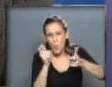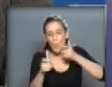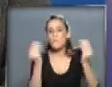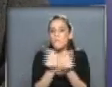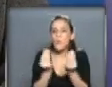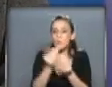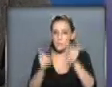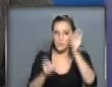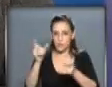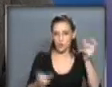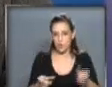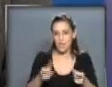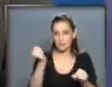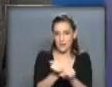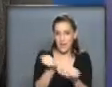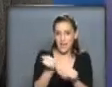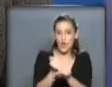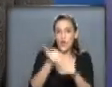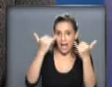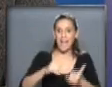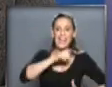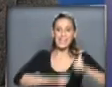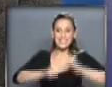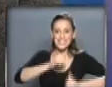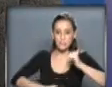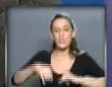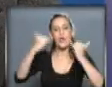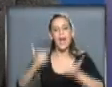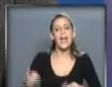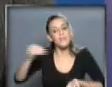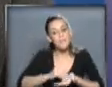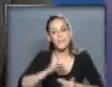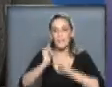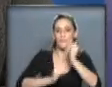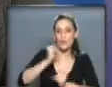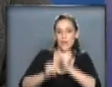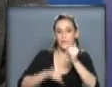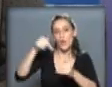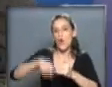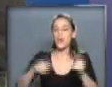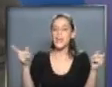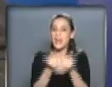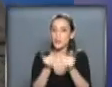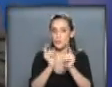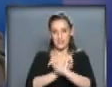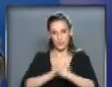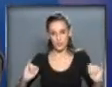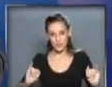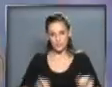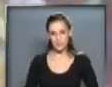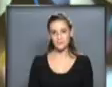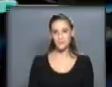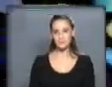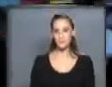trabajadores afectados por gases lacrimógenos. Tenemos mucha más información en este picado de noticias.